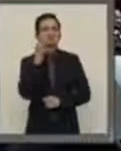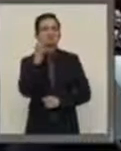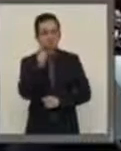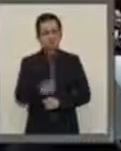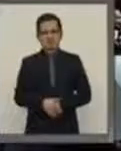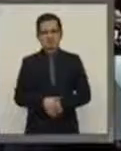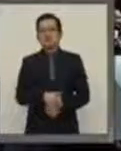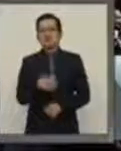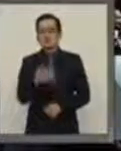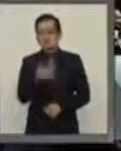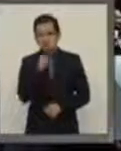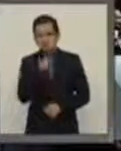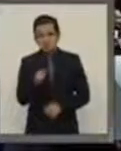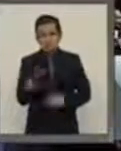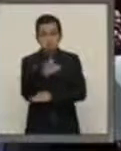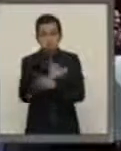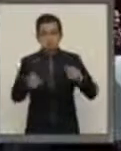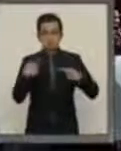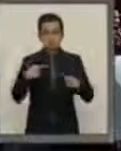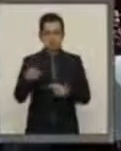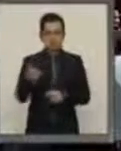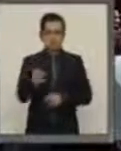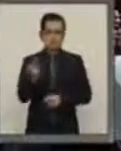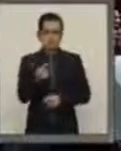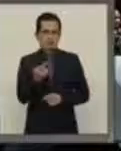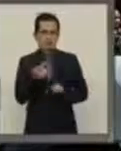empleo para tener un sustento económico.